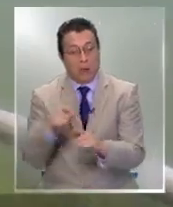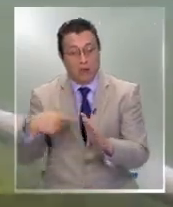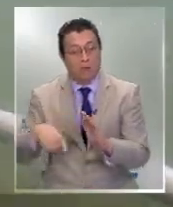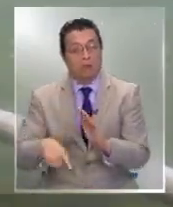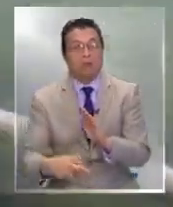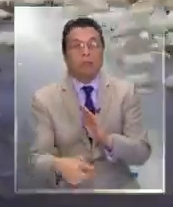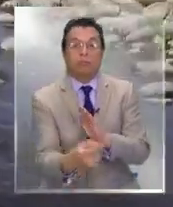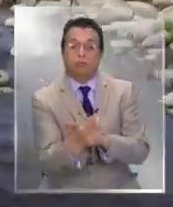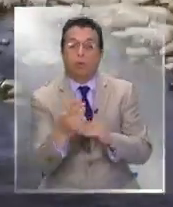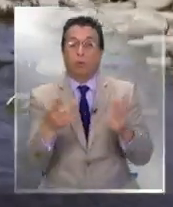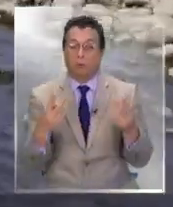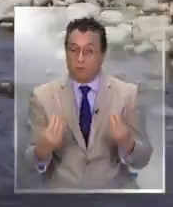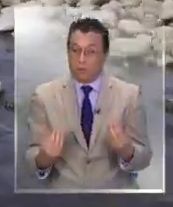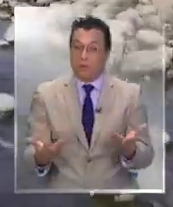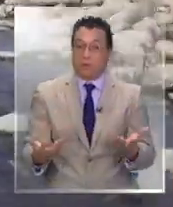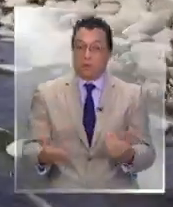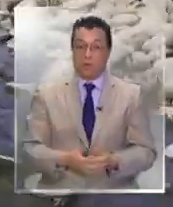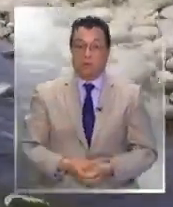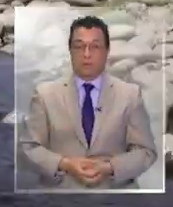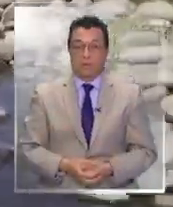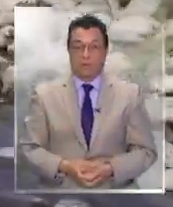río.